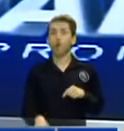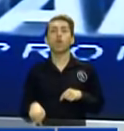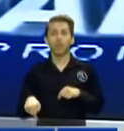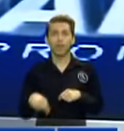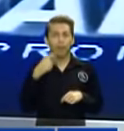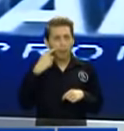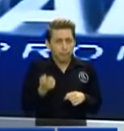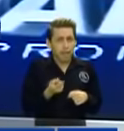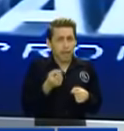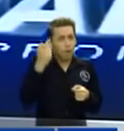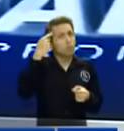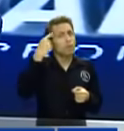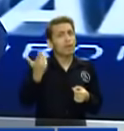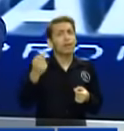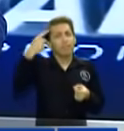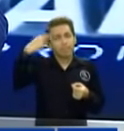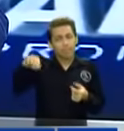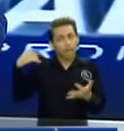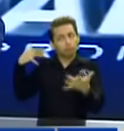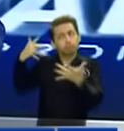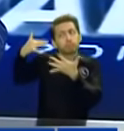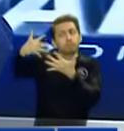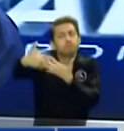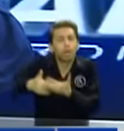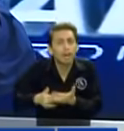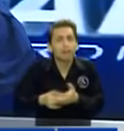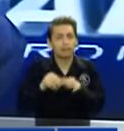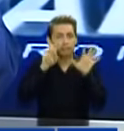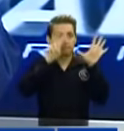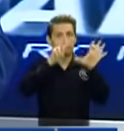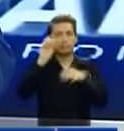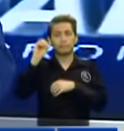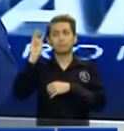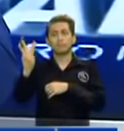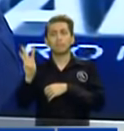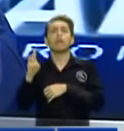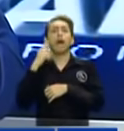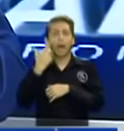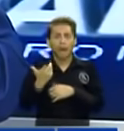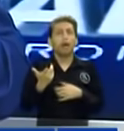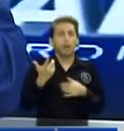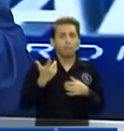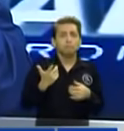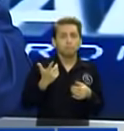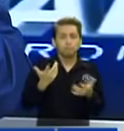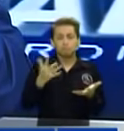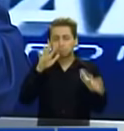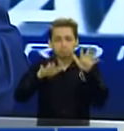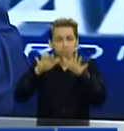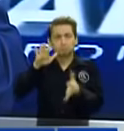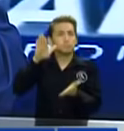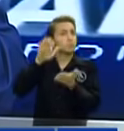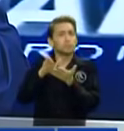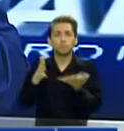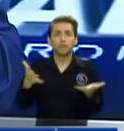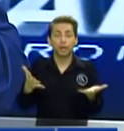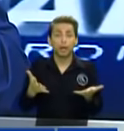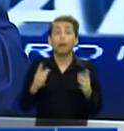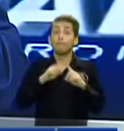esos 703 casos, nos va a dar un promedio bien pequeño diario. Pero lo peor está por